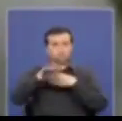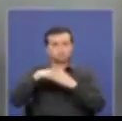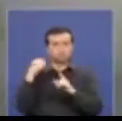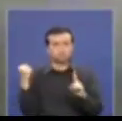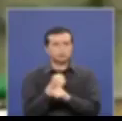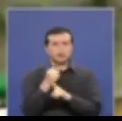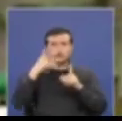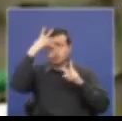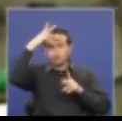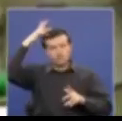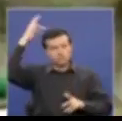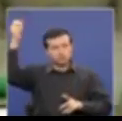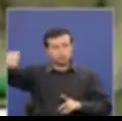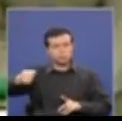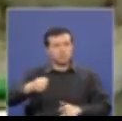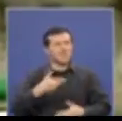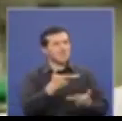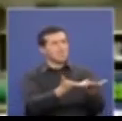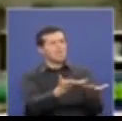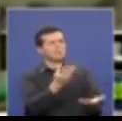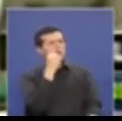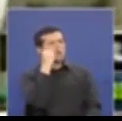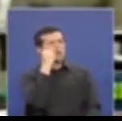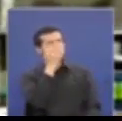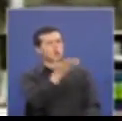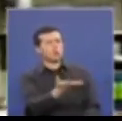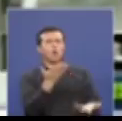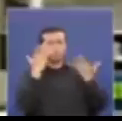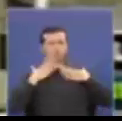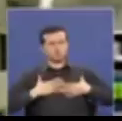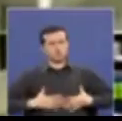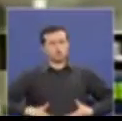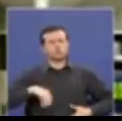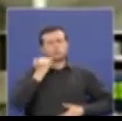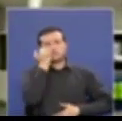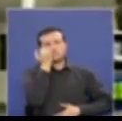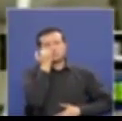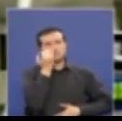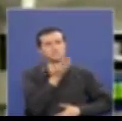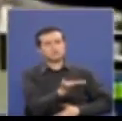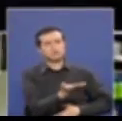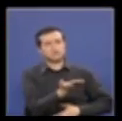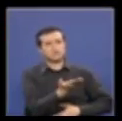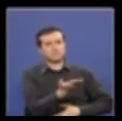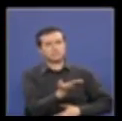Le quitaron el sombrero. Un energúmeno con poncho.